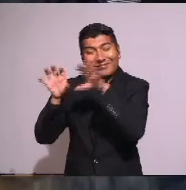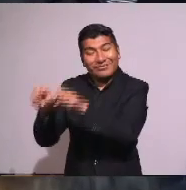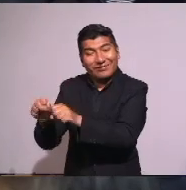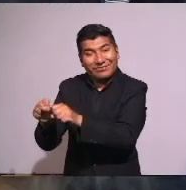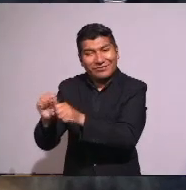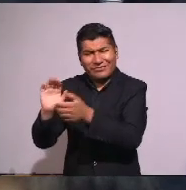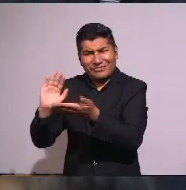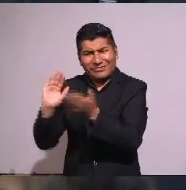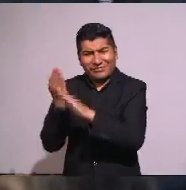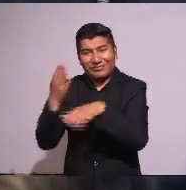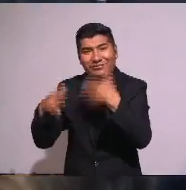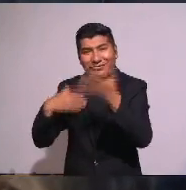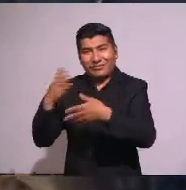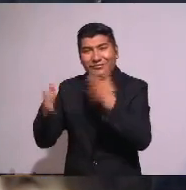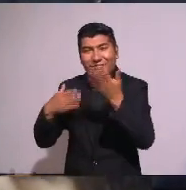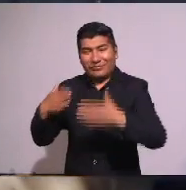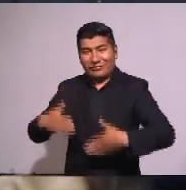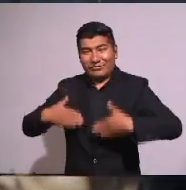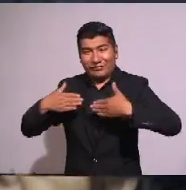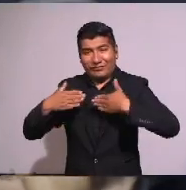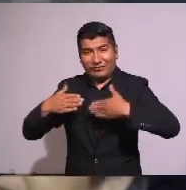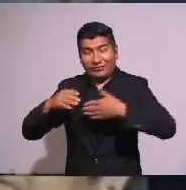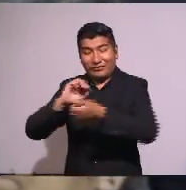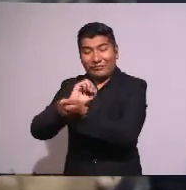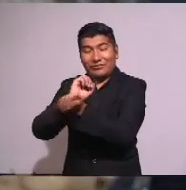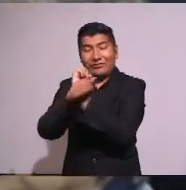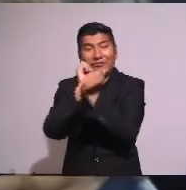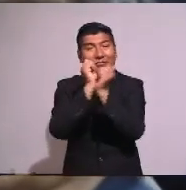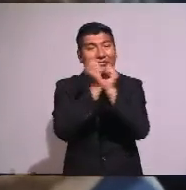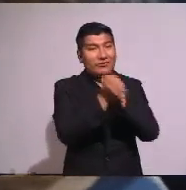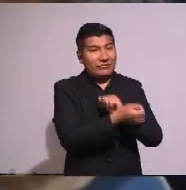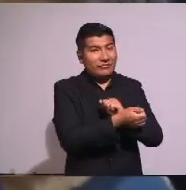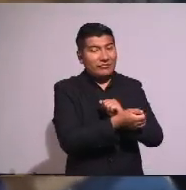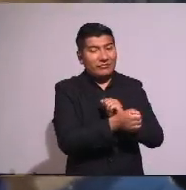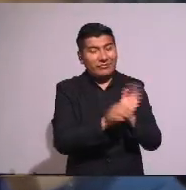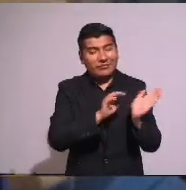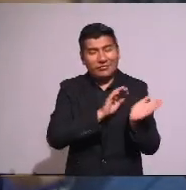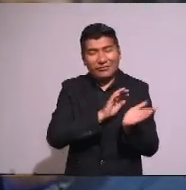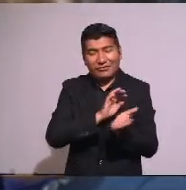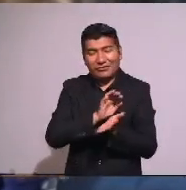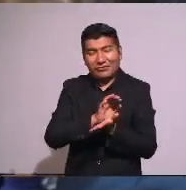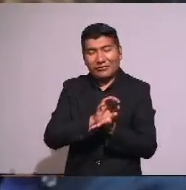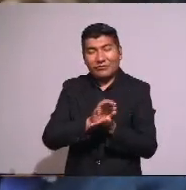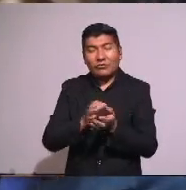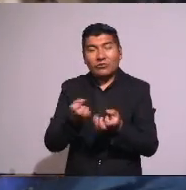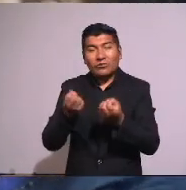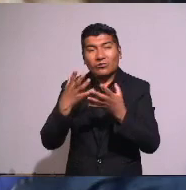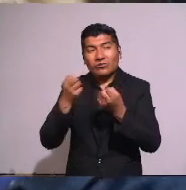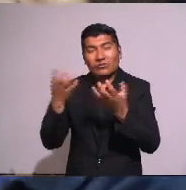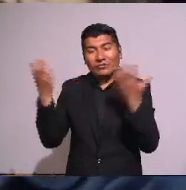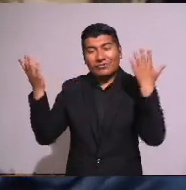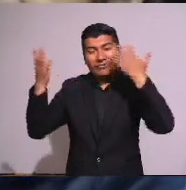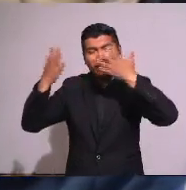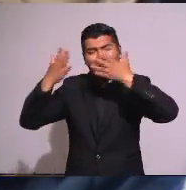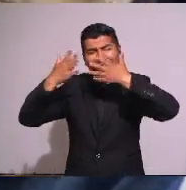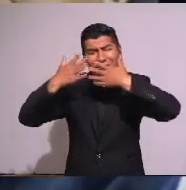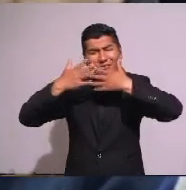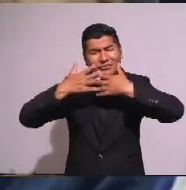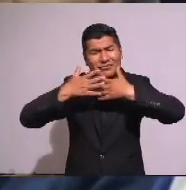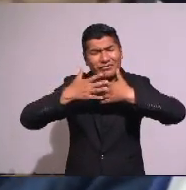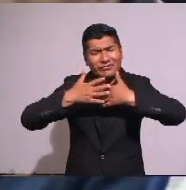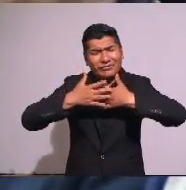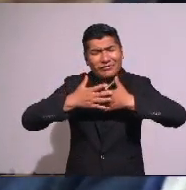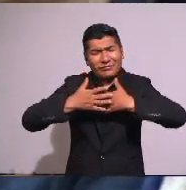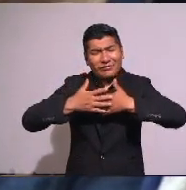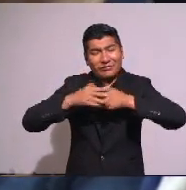parecen alegrar la vida, en cambio la ofuscan, la llenan de tinieblas.